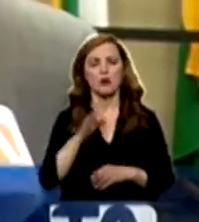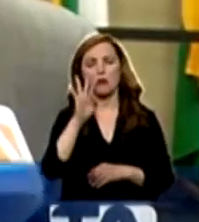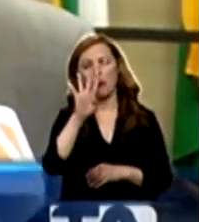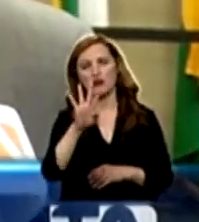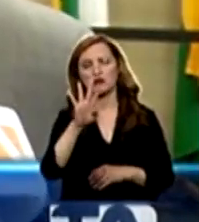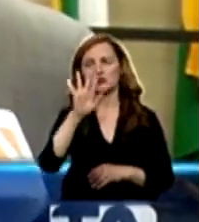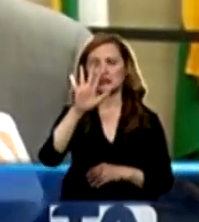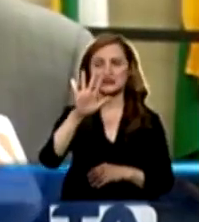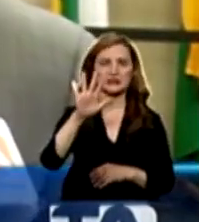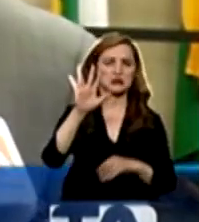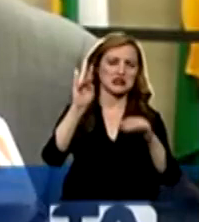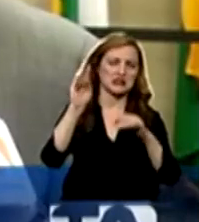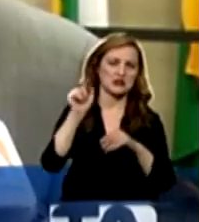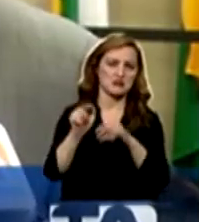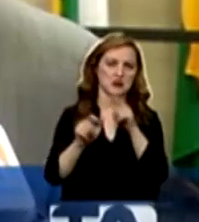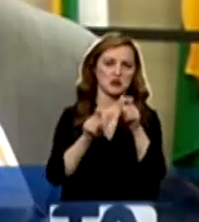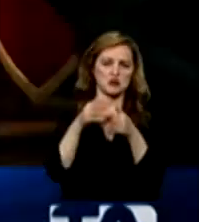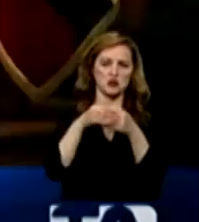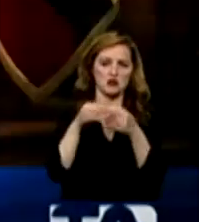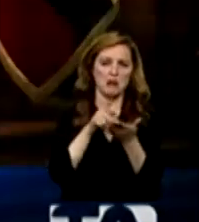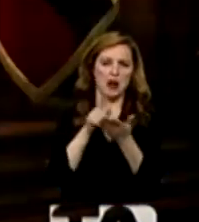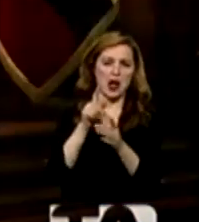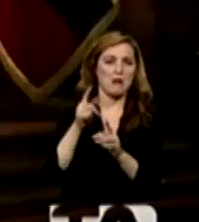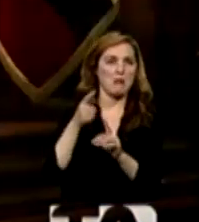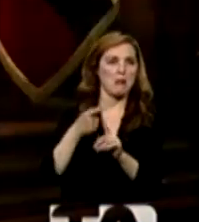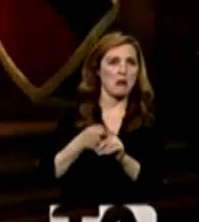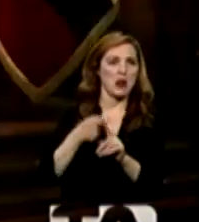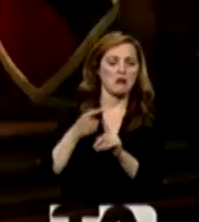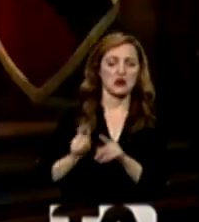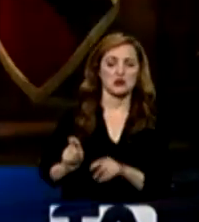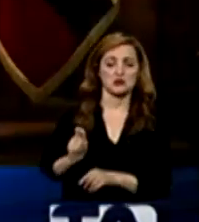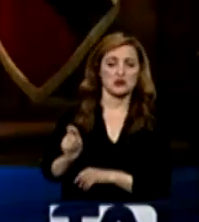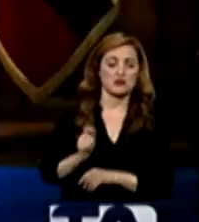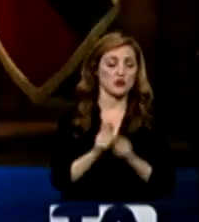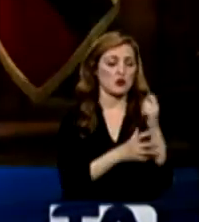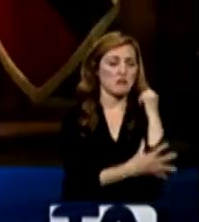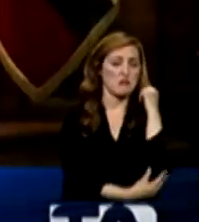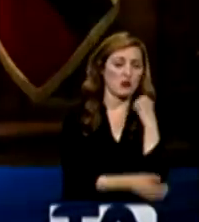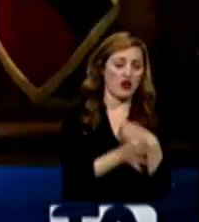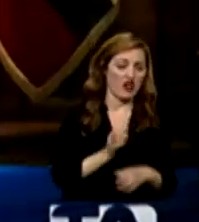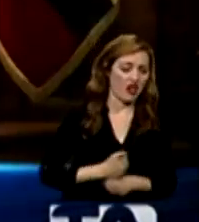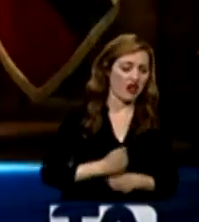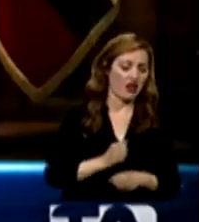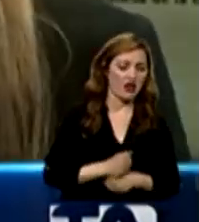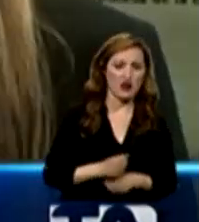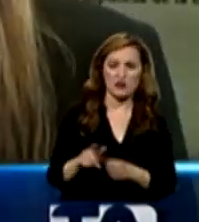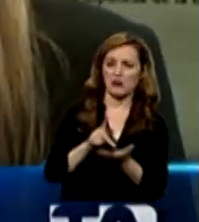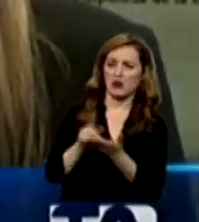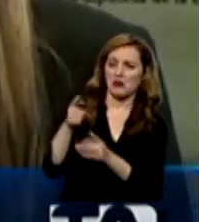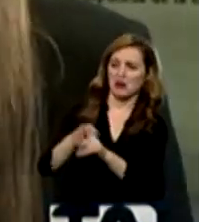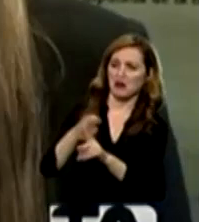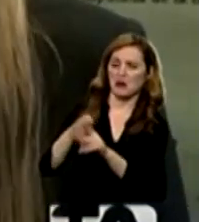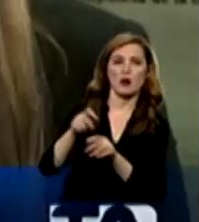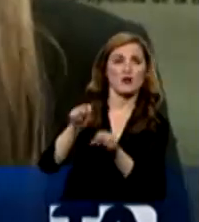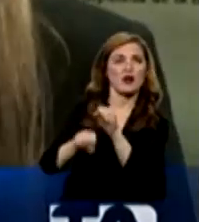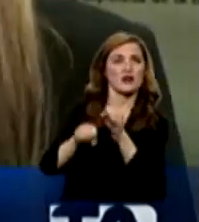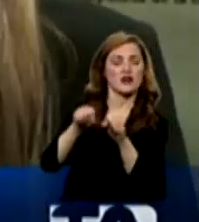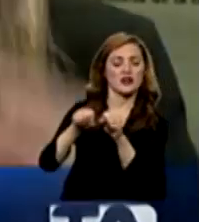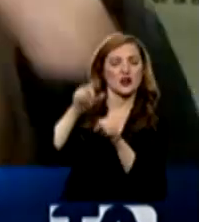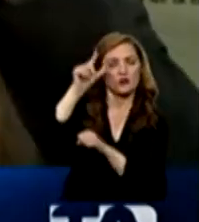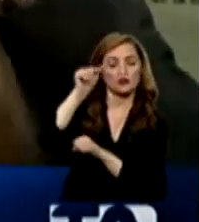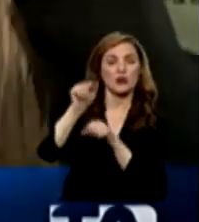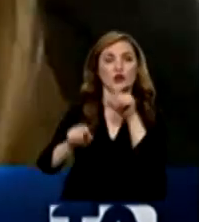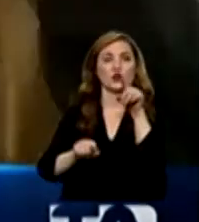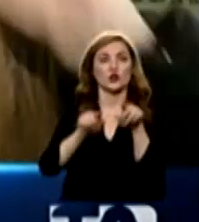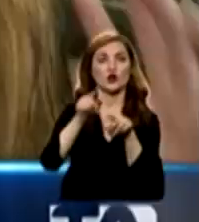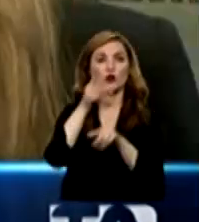4, 5, 7 mil dólares mientras hay gente que se muere de hambre en este país. No podemos pagar sueldos vitalicios a aquellos que destrozaron nuestro país. No por unos casos que se